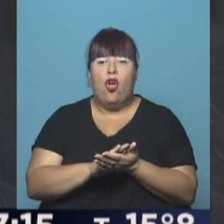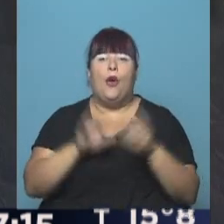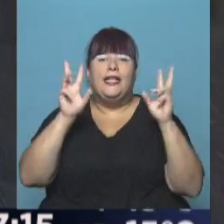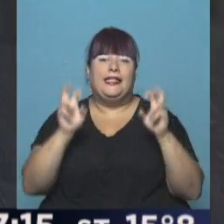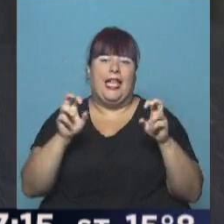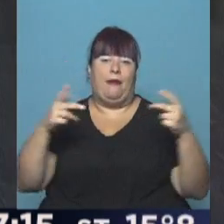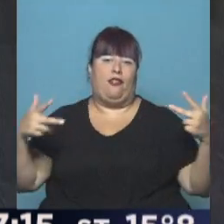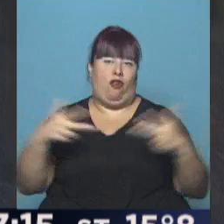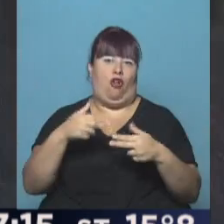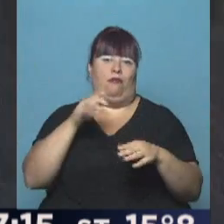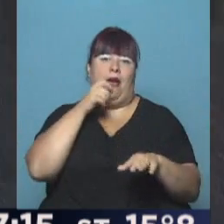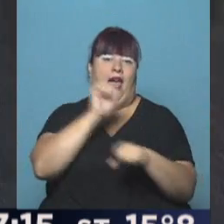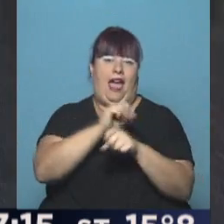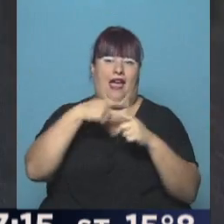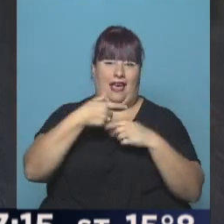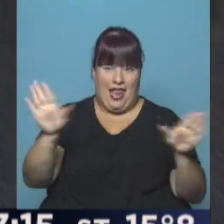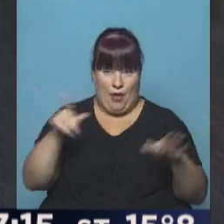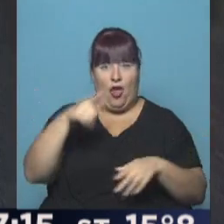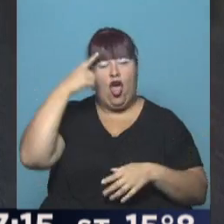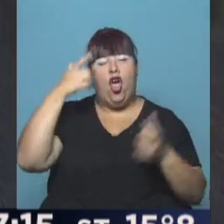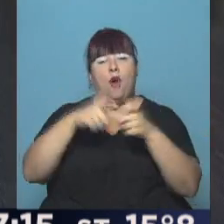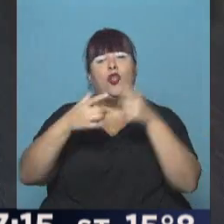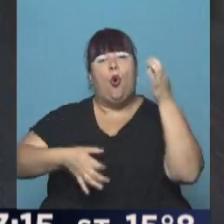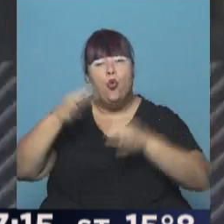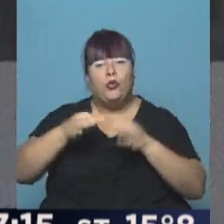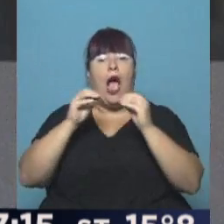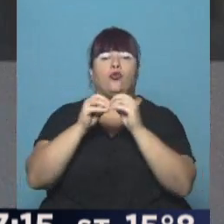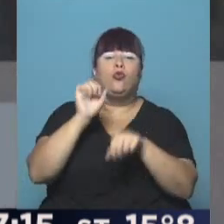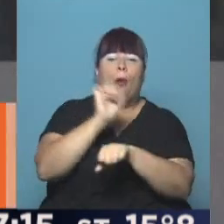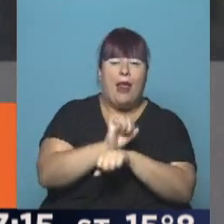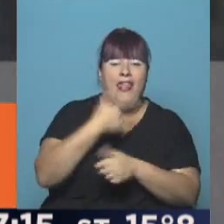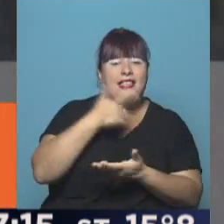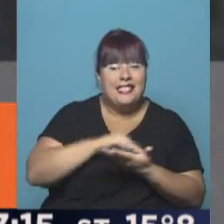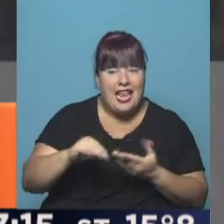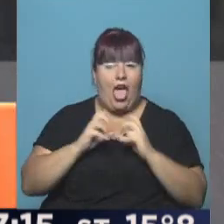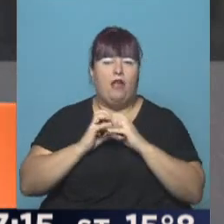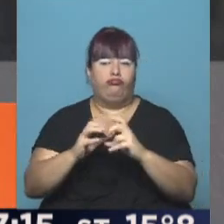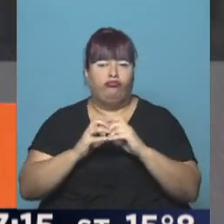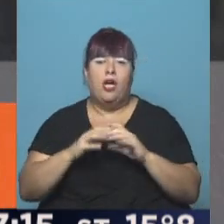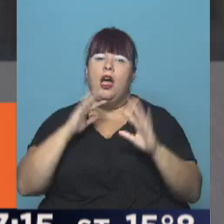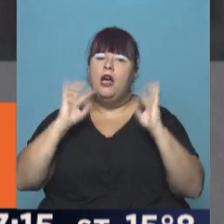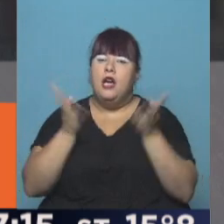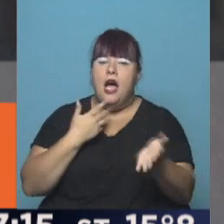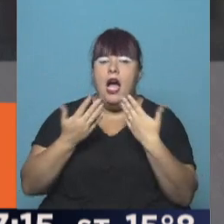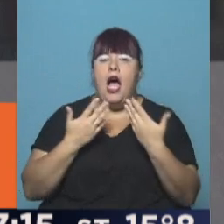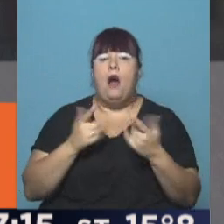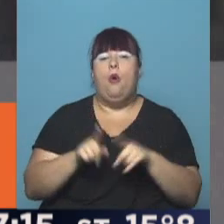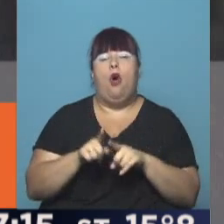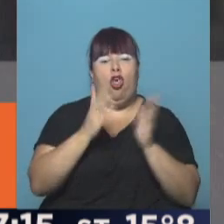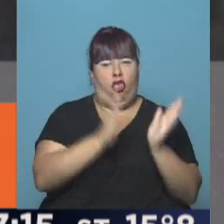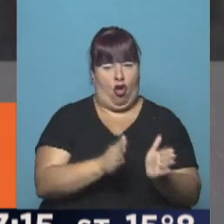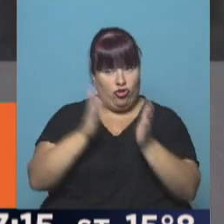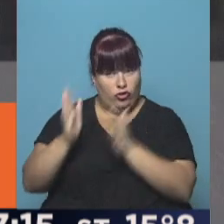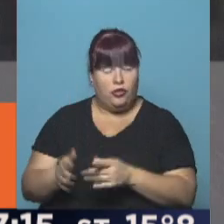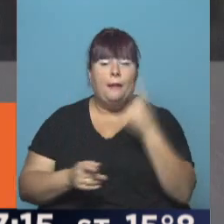de limitar las excarcelaciones. Ahí la Comisión de Justicia y de Asuntos Penales del Senado abordó el tema y lo abordó en dos